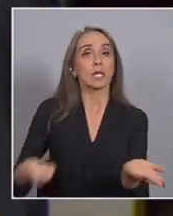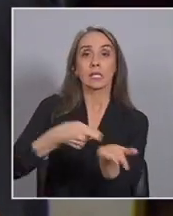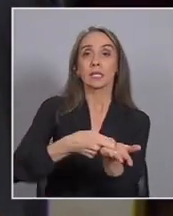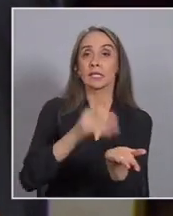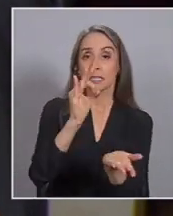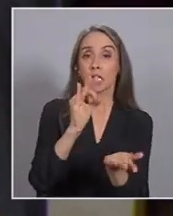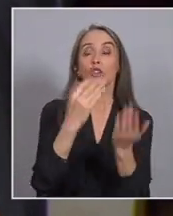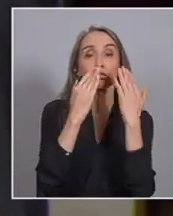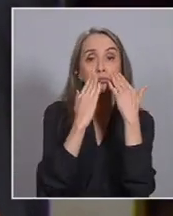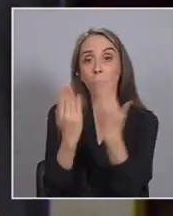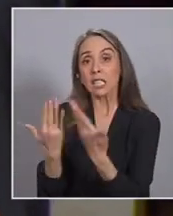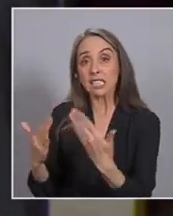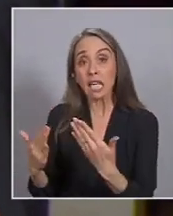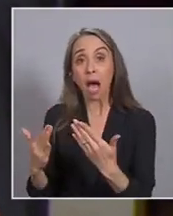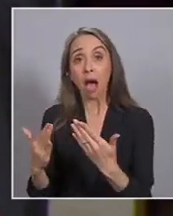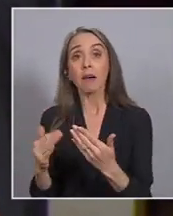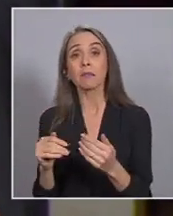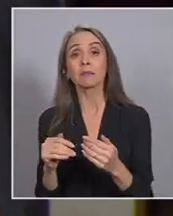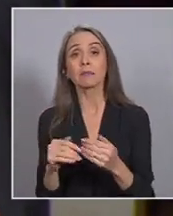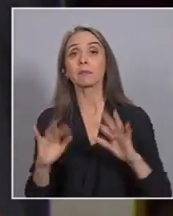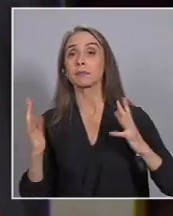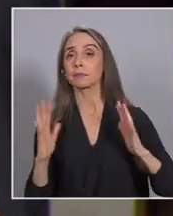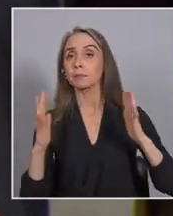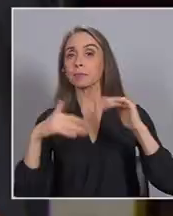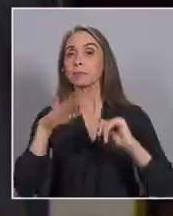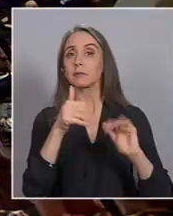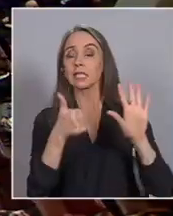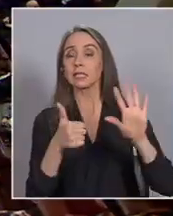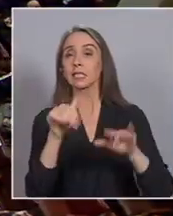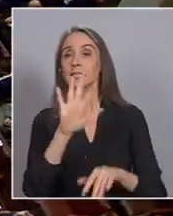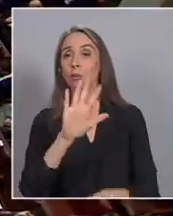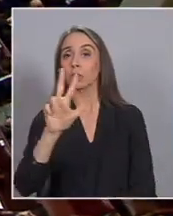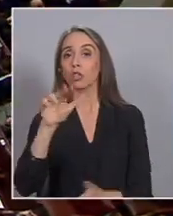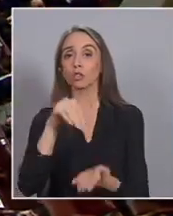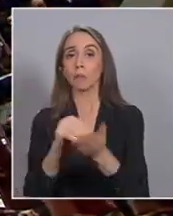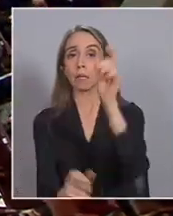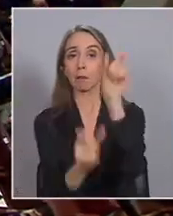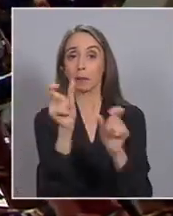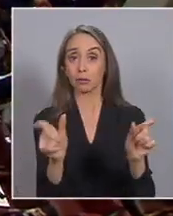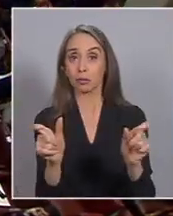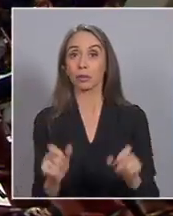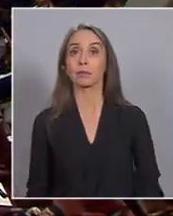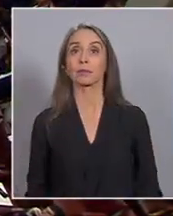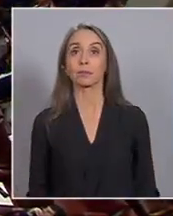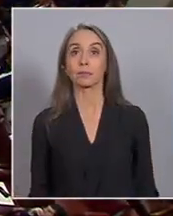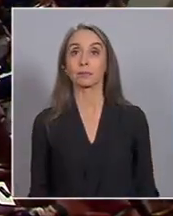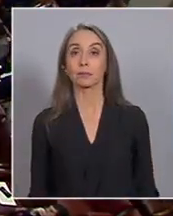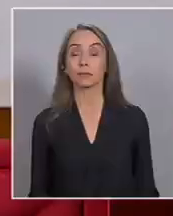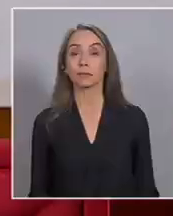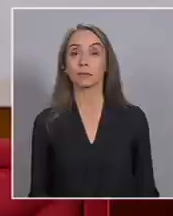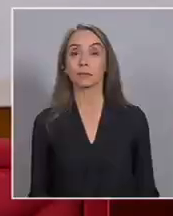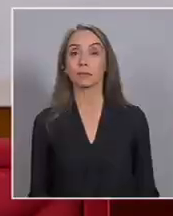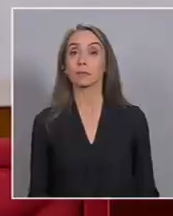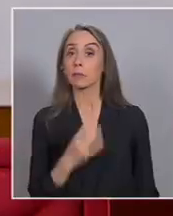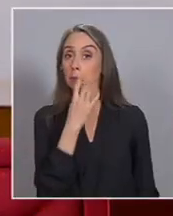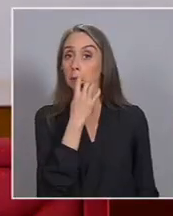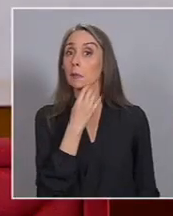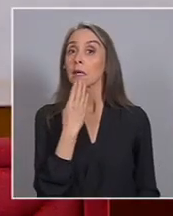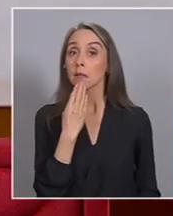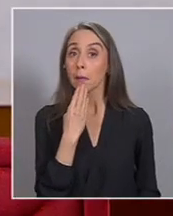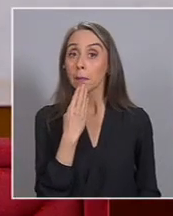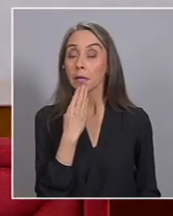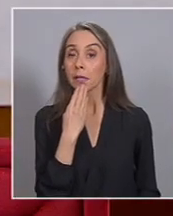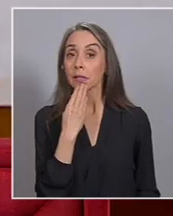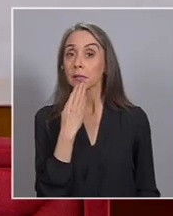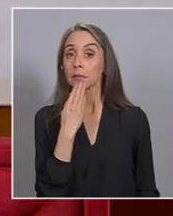ha beneficiado a más de 658.000 personas. Y a la vez hemos